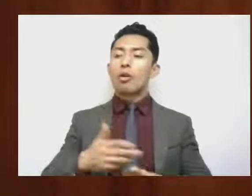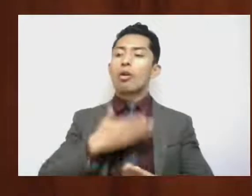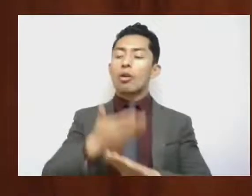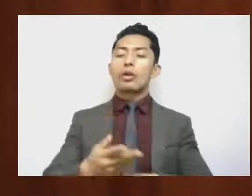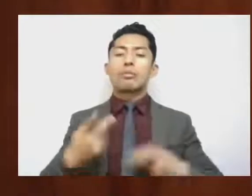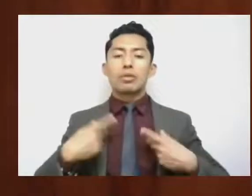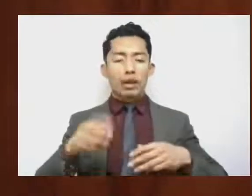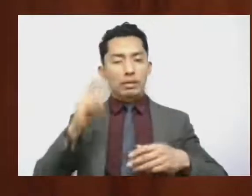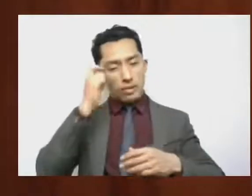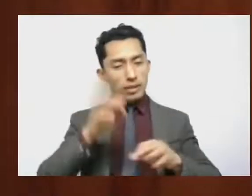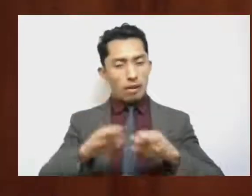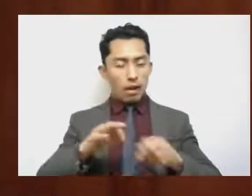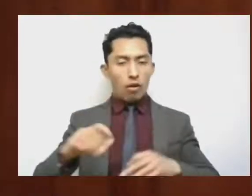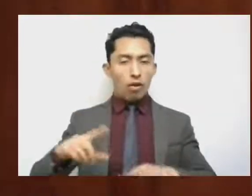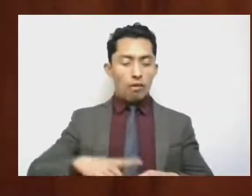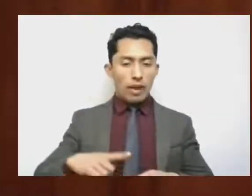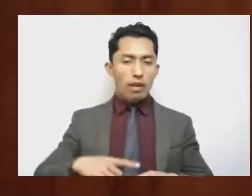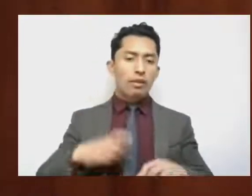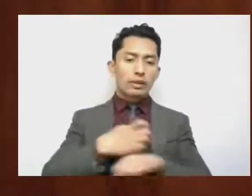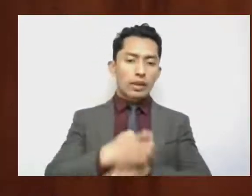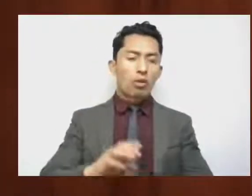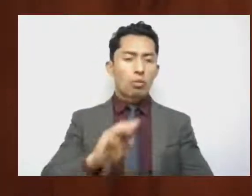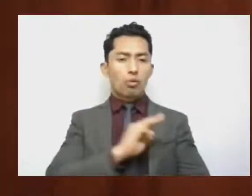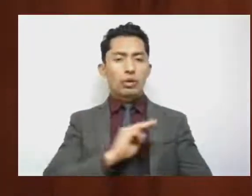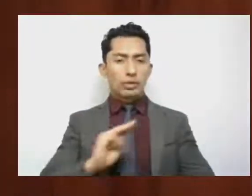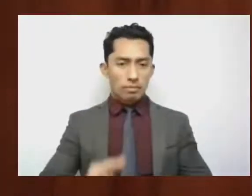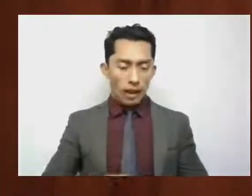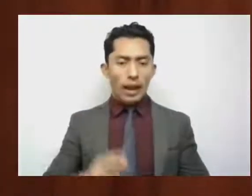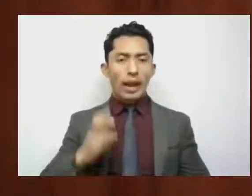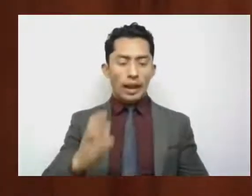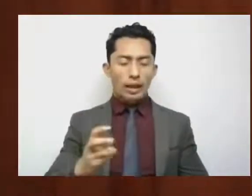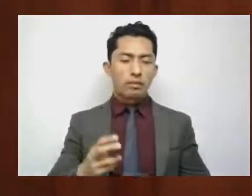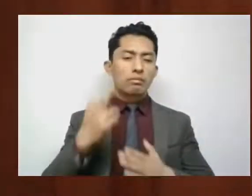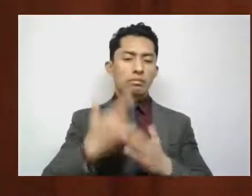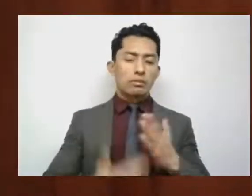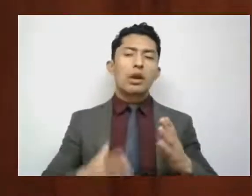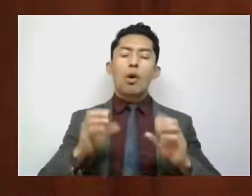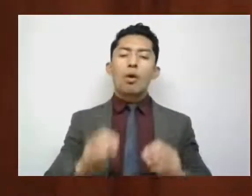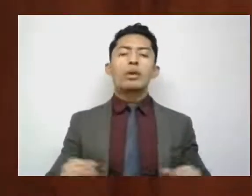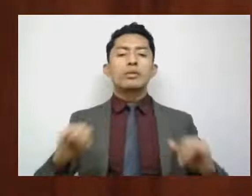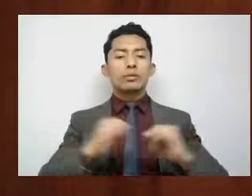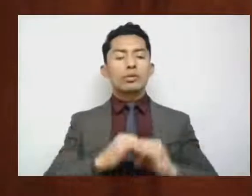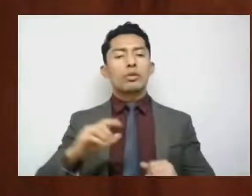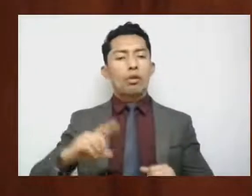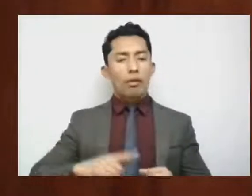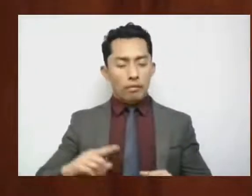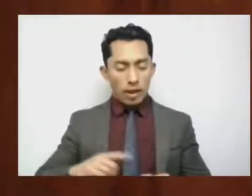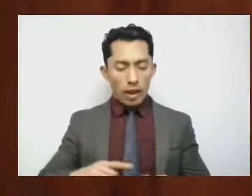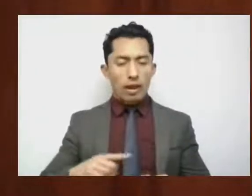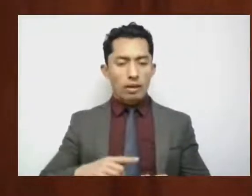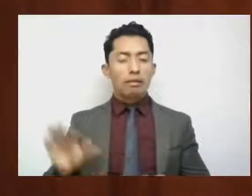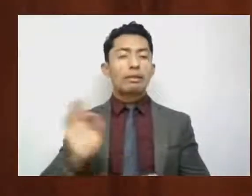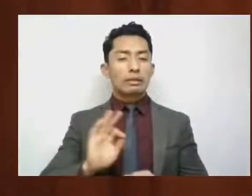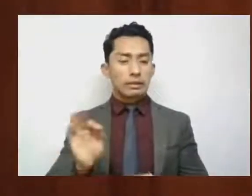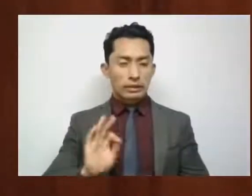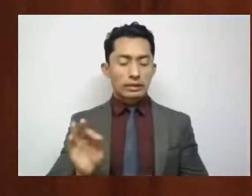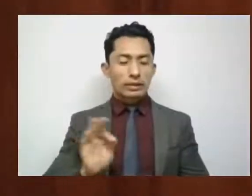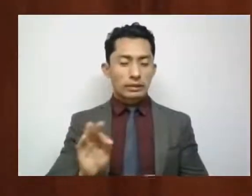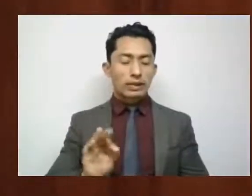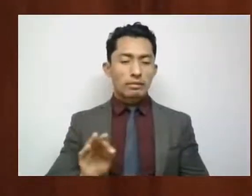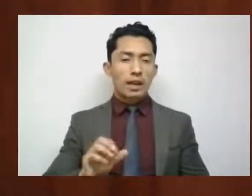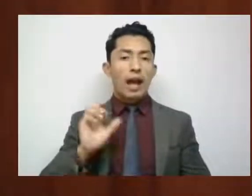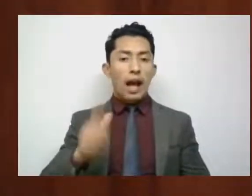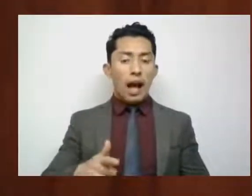público, estatal o municipal, o contra instituciones públicas que pueda implicar